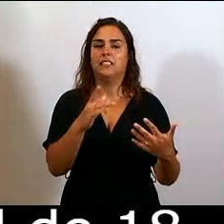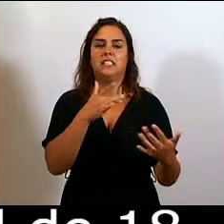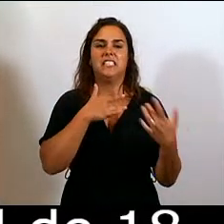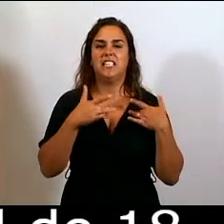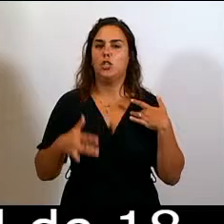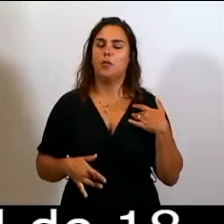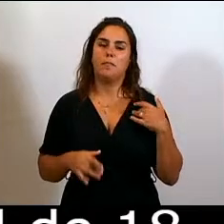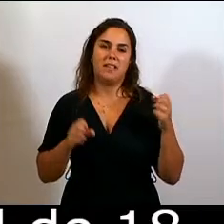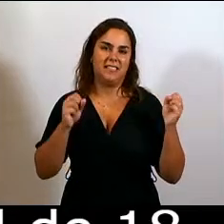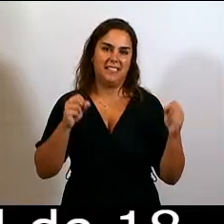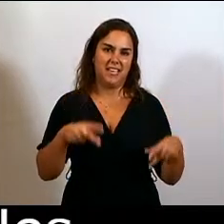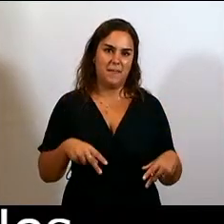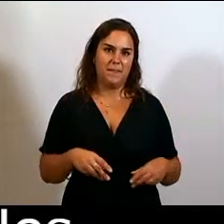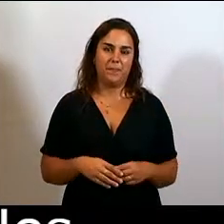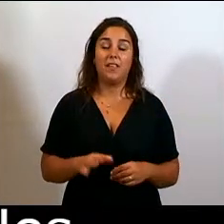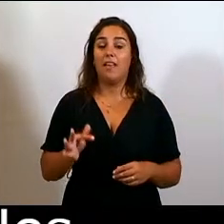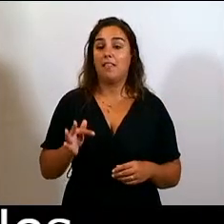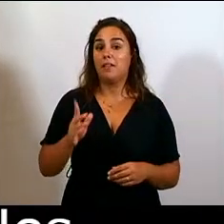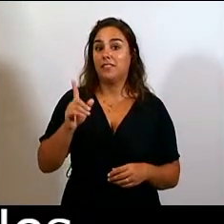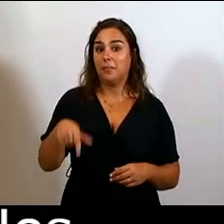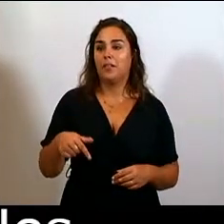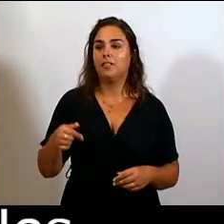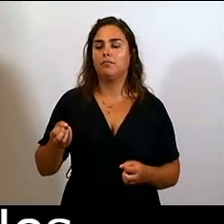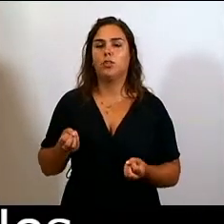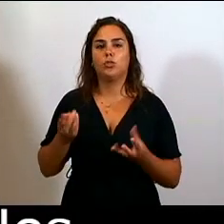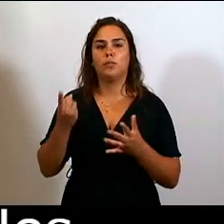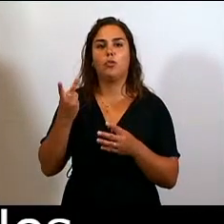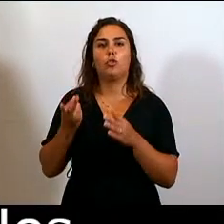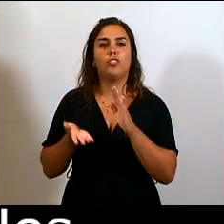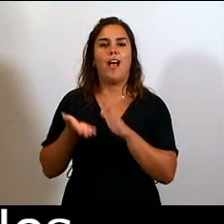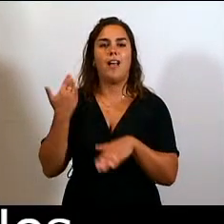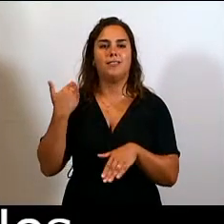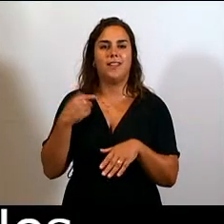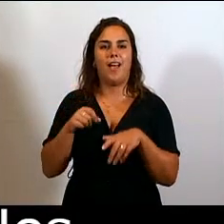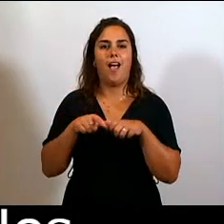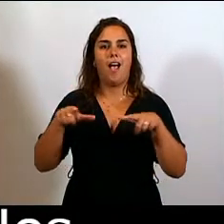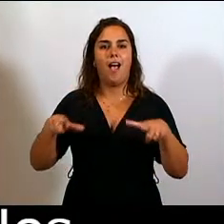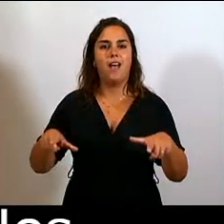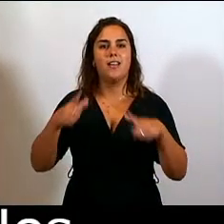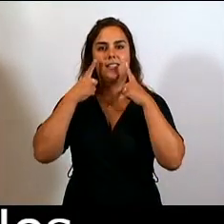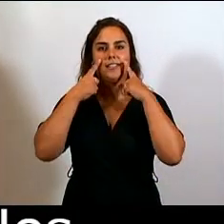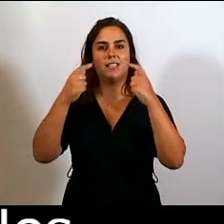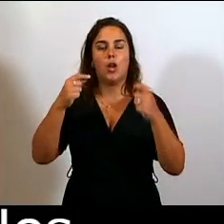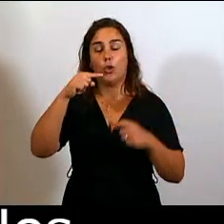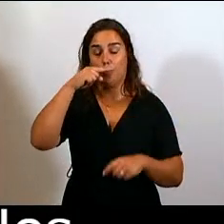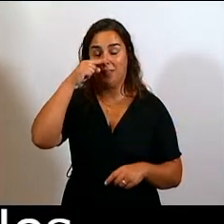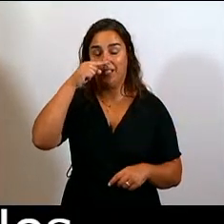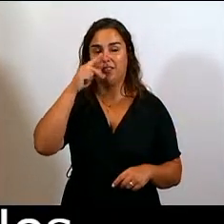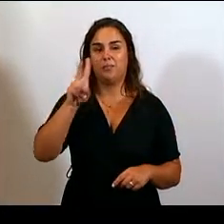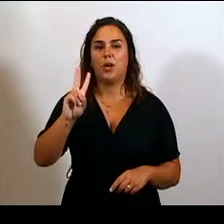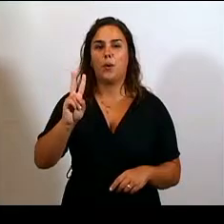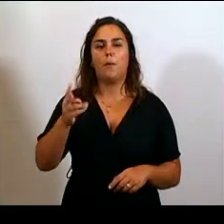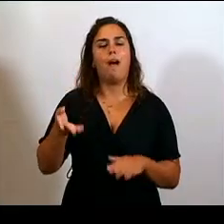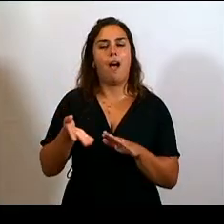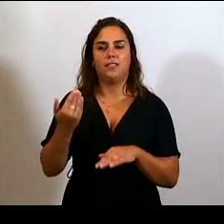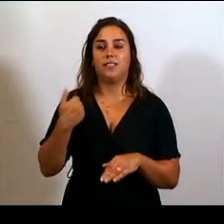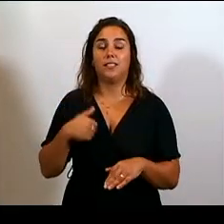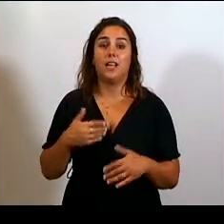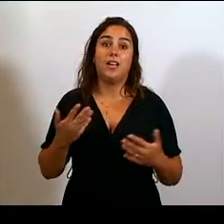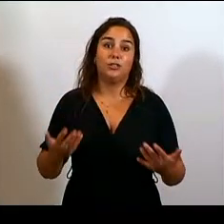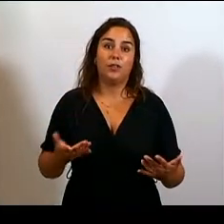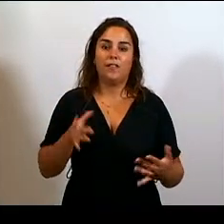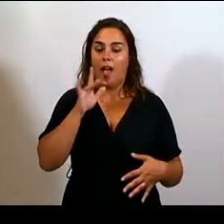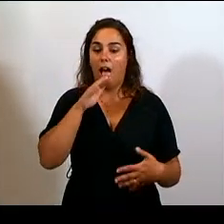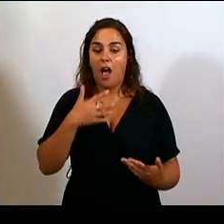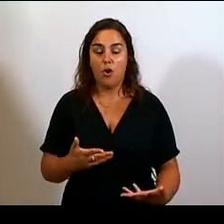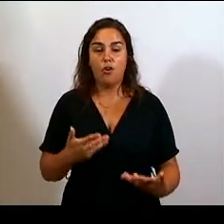asintomáticos. Además, también hoy comunicamos 2 altas en el área de salud de Don Benito Villanueva. Por tanto, en este